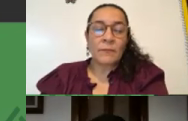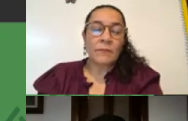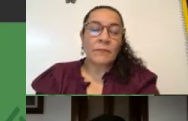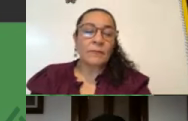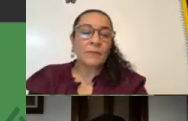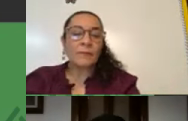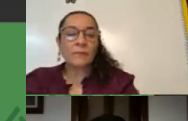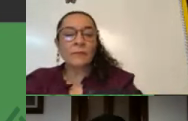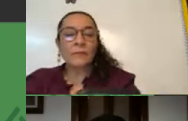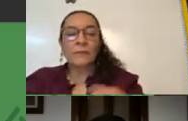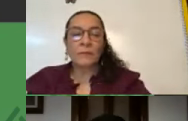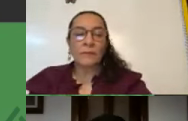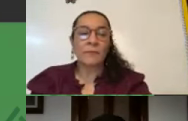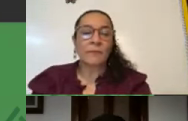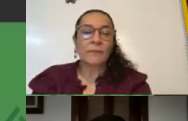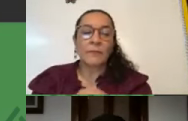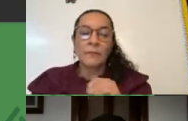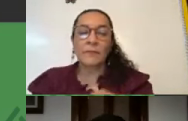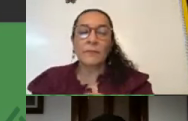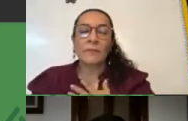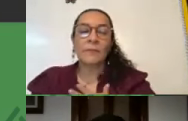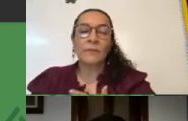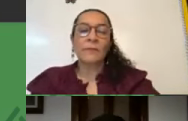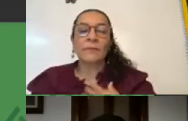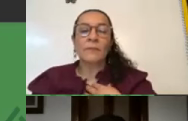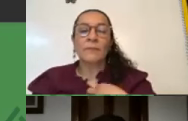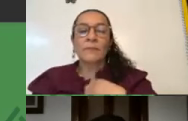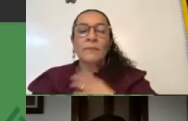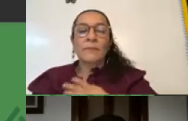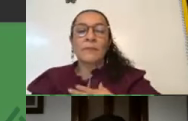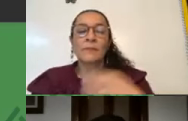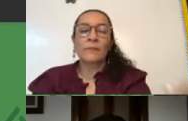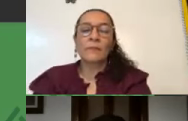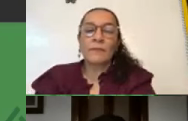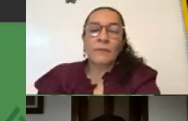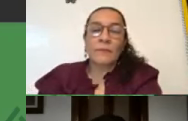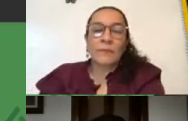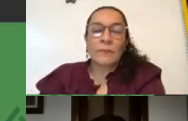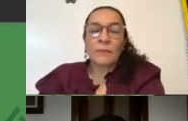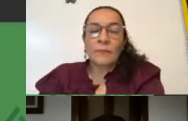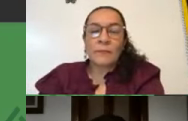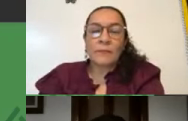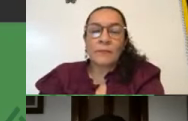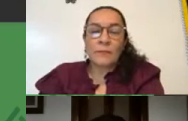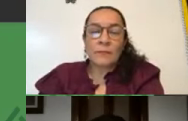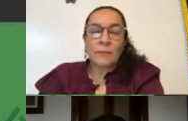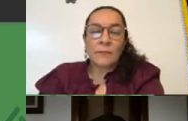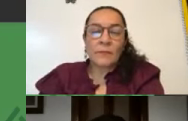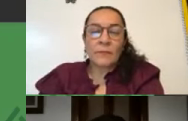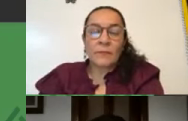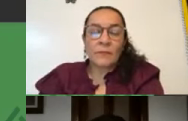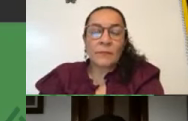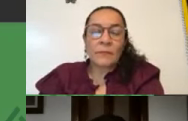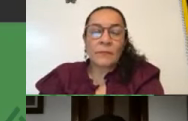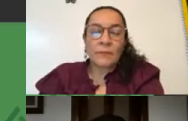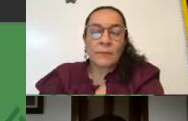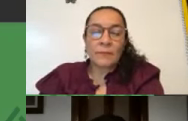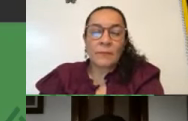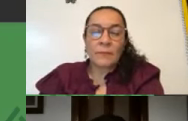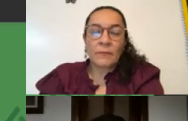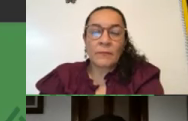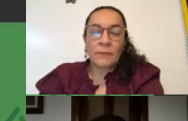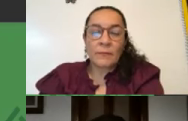inflacionario. Para el 2021 no habrá incremento de impuestos. Es cierto que la capital enfrentará